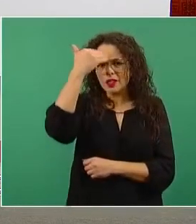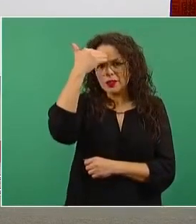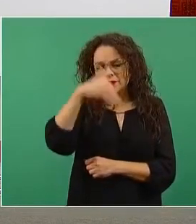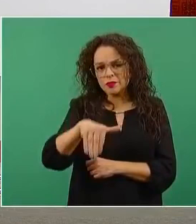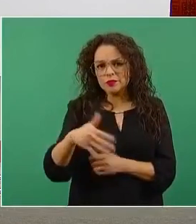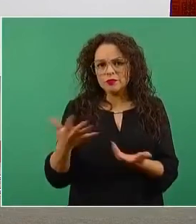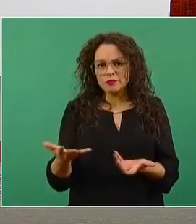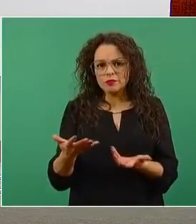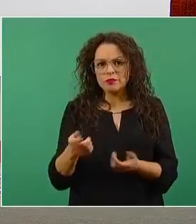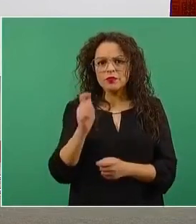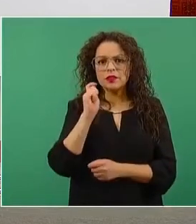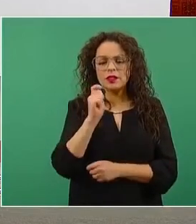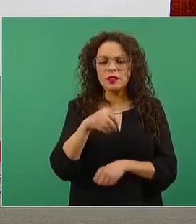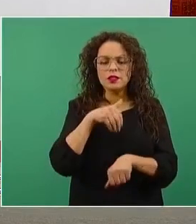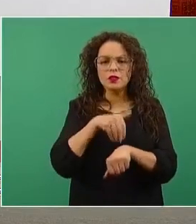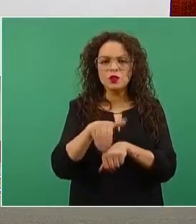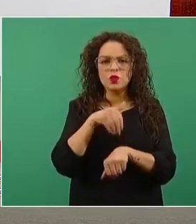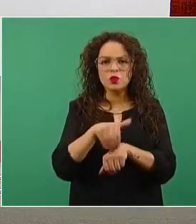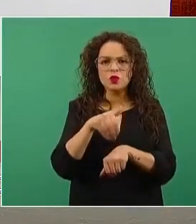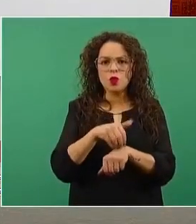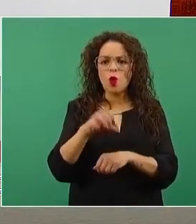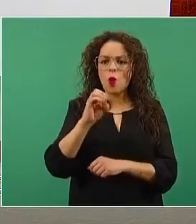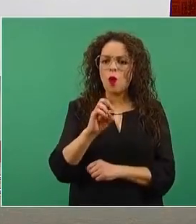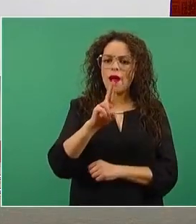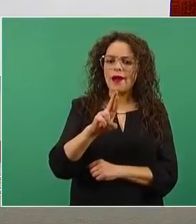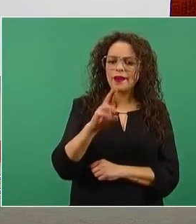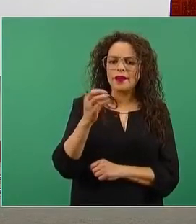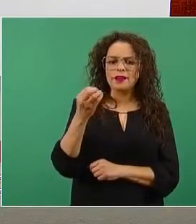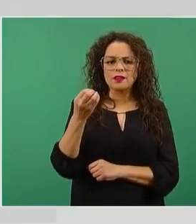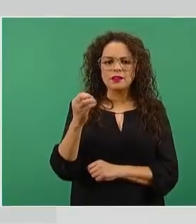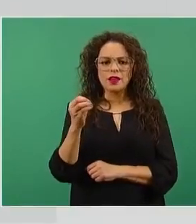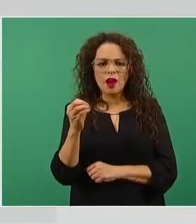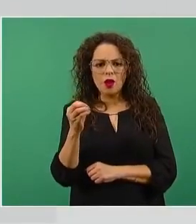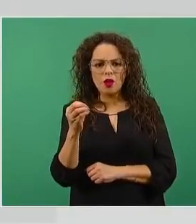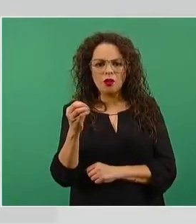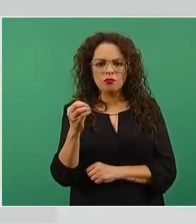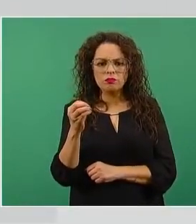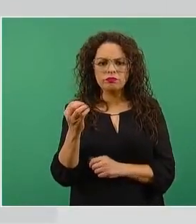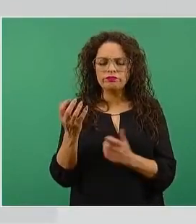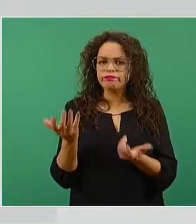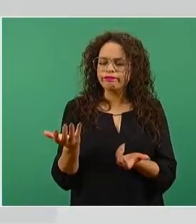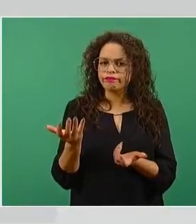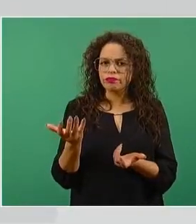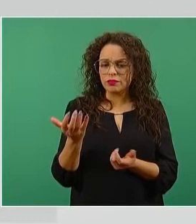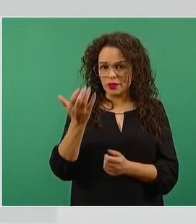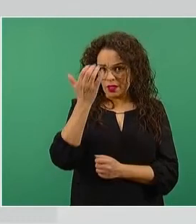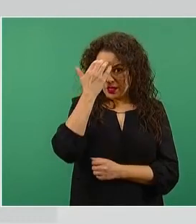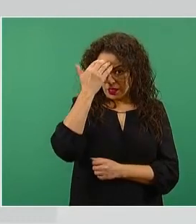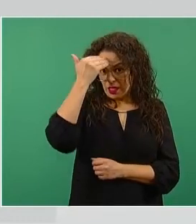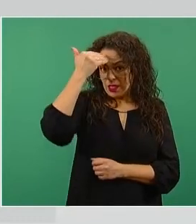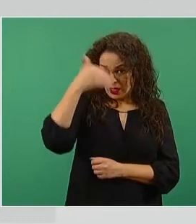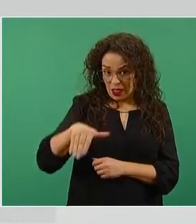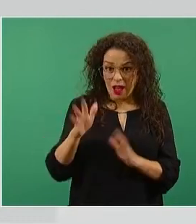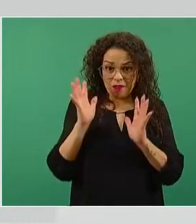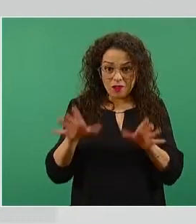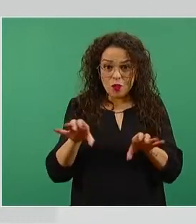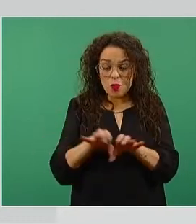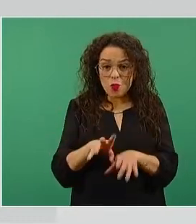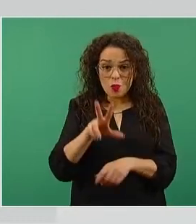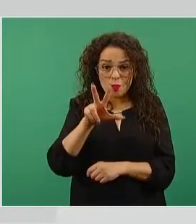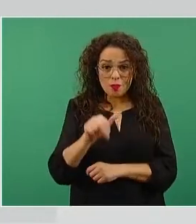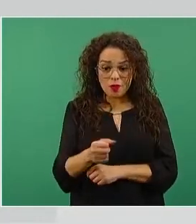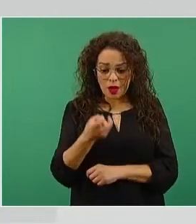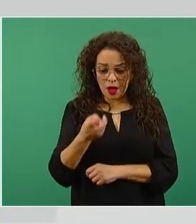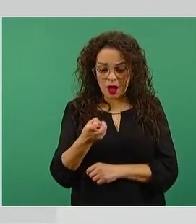de reproducción básica o este R0, ¿se conoce cómo se está comportando ahora en